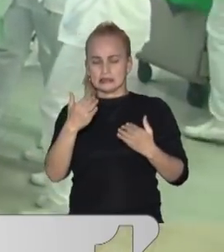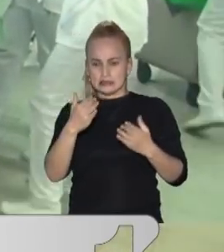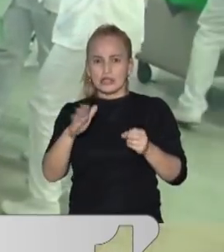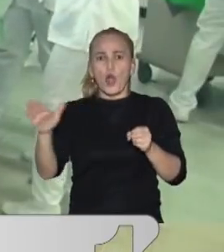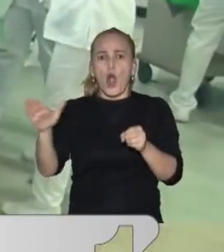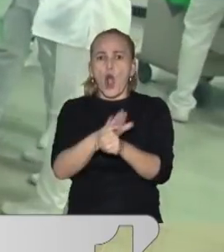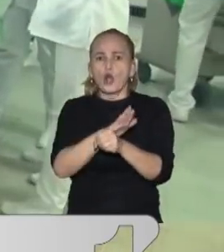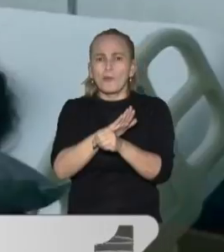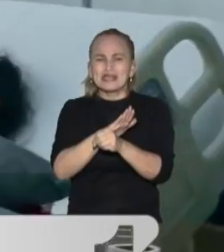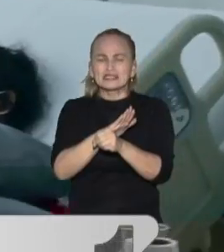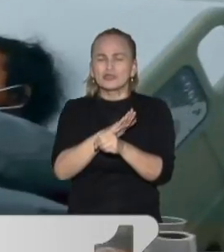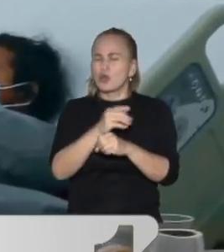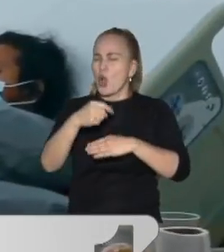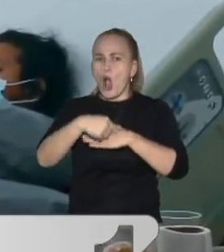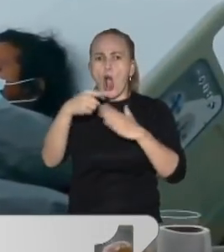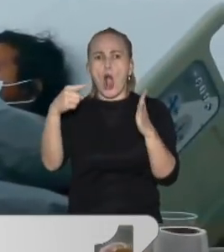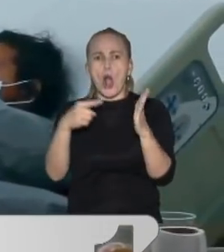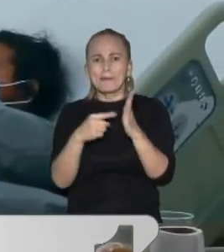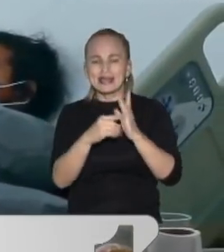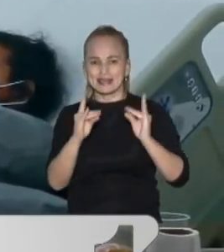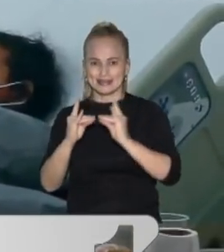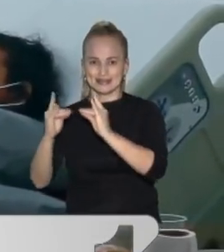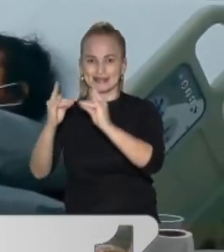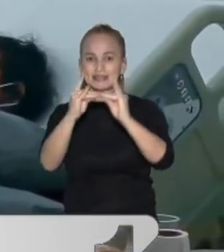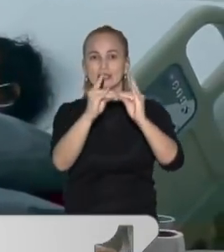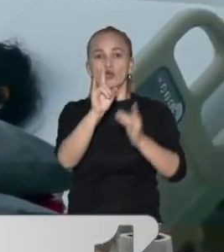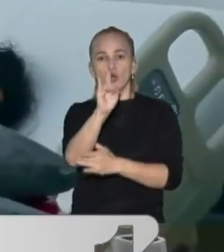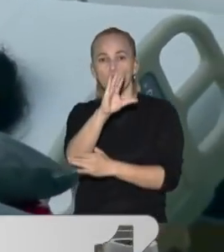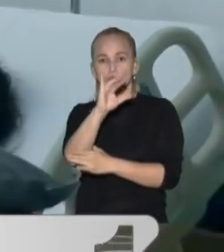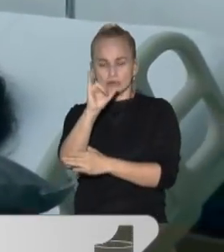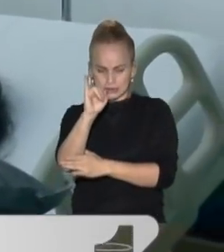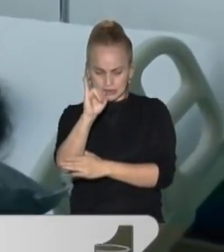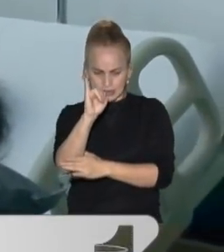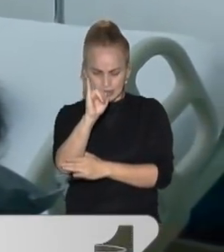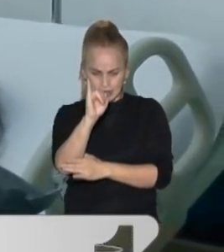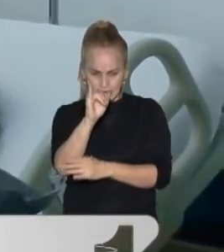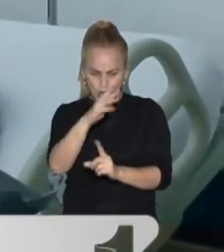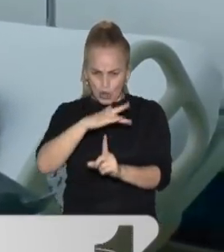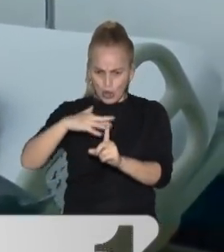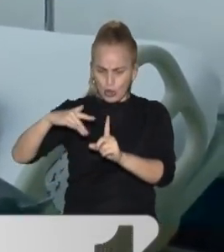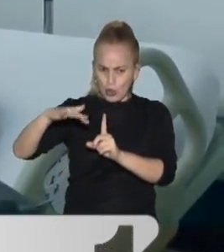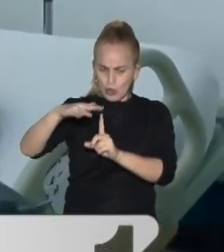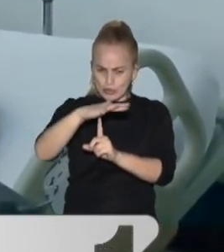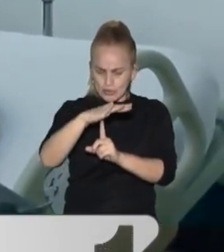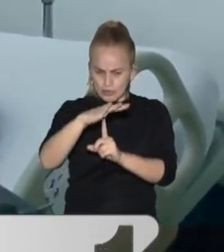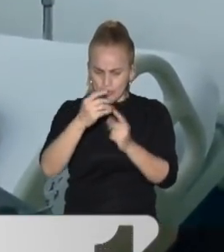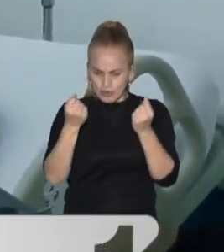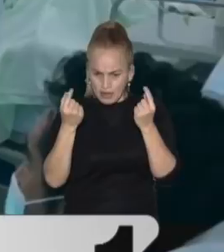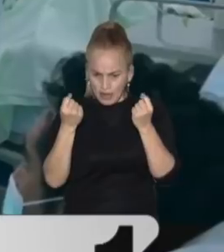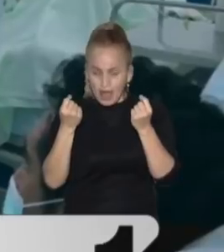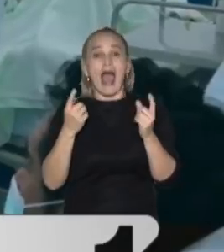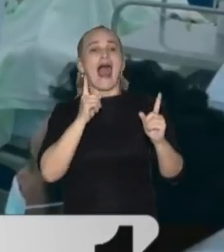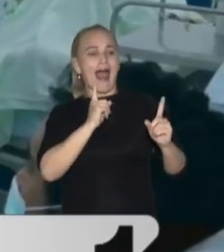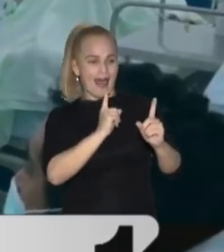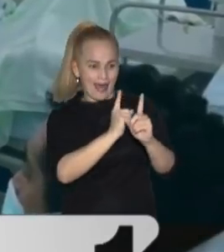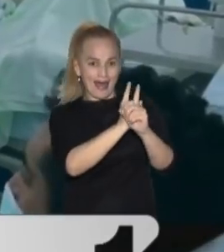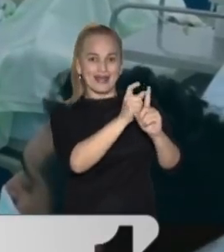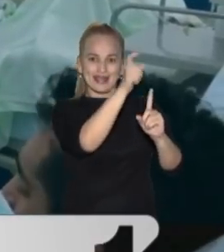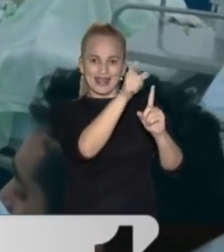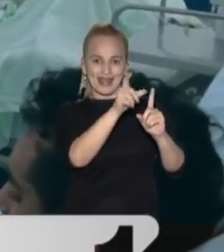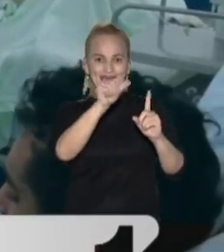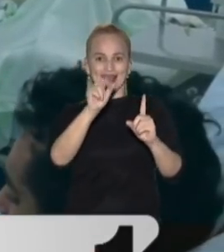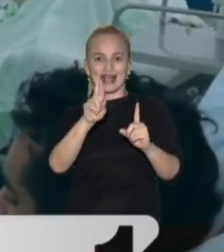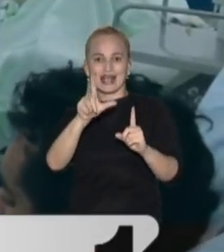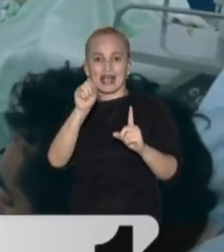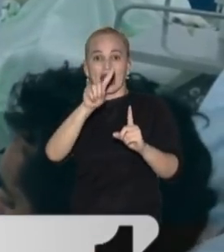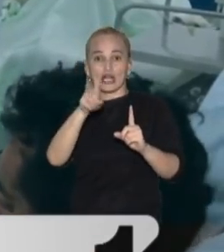100% en las camas UCI. Precisamente para entender un poco de lo que está sucediendo en Bucaramanga, nos encontramos con Carlos Ibarra, él